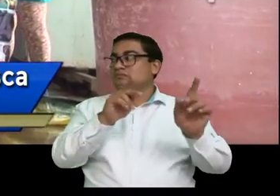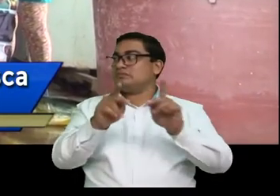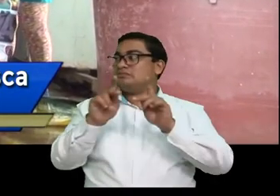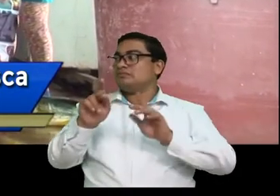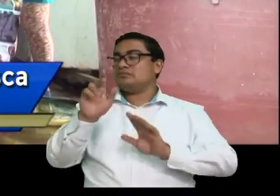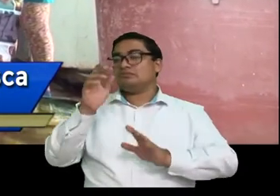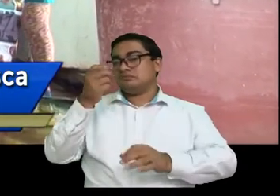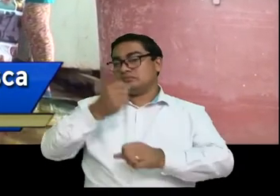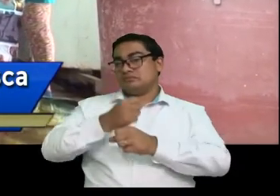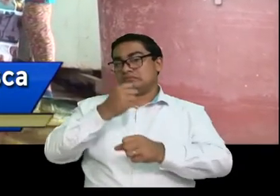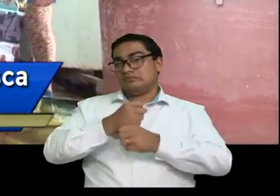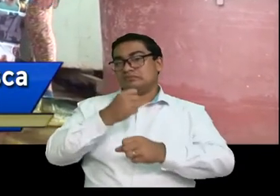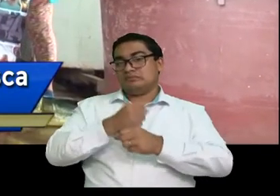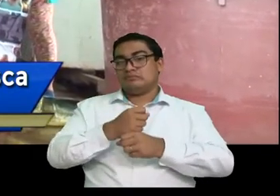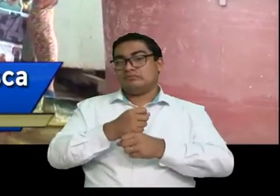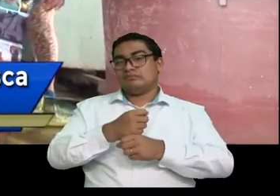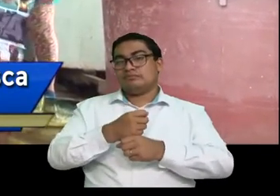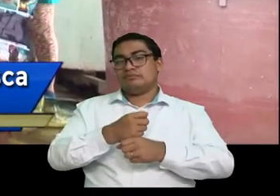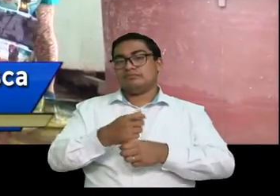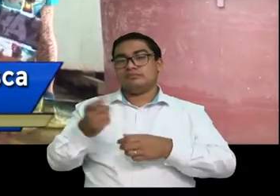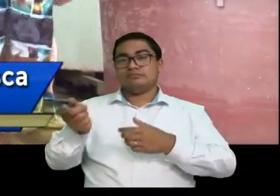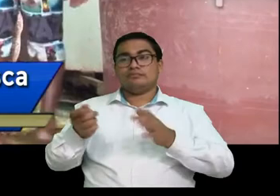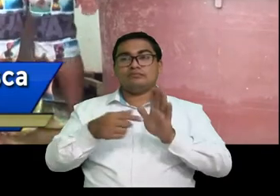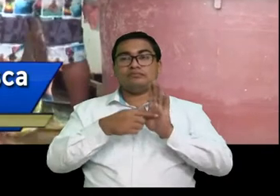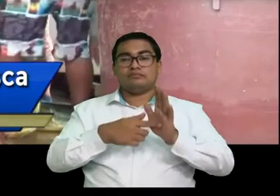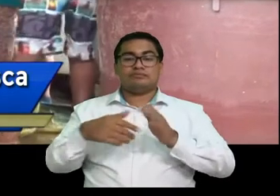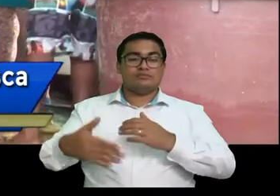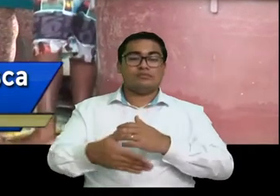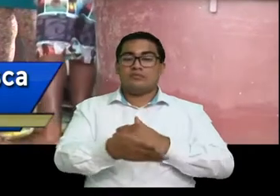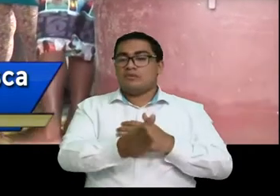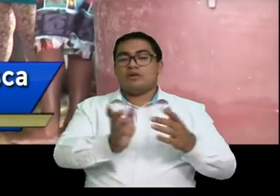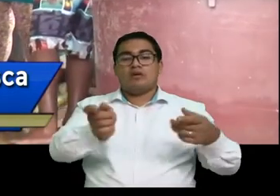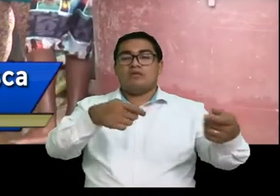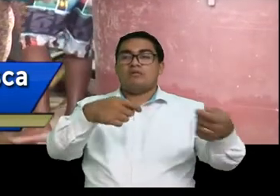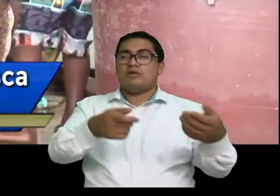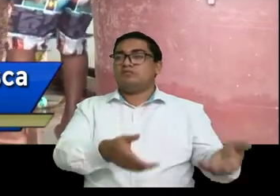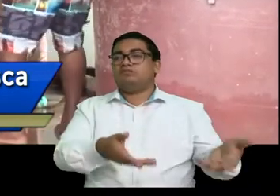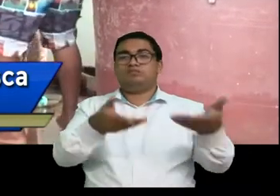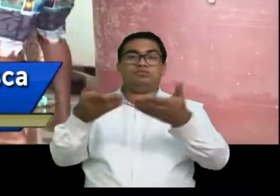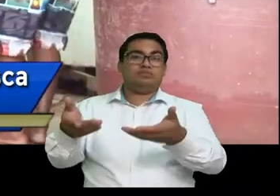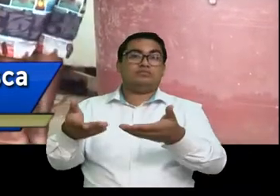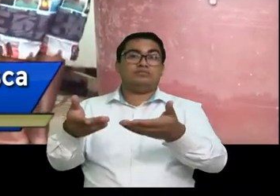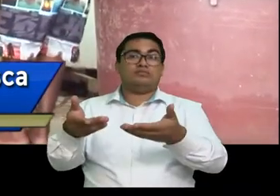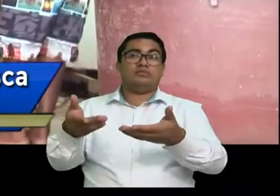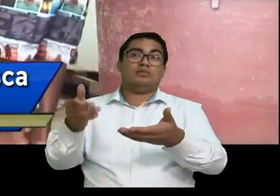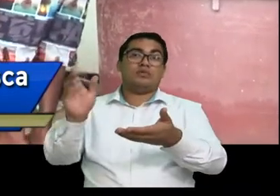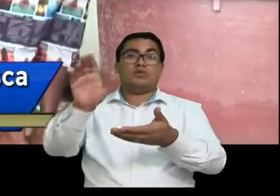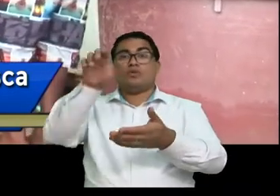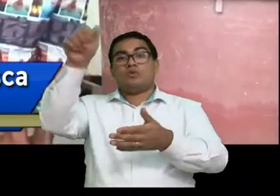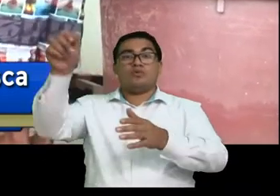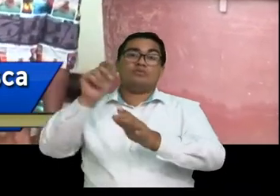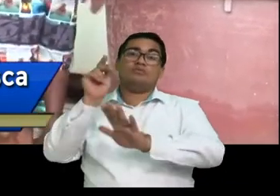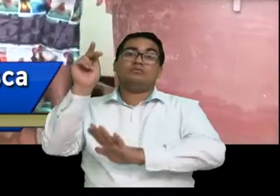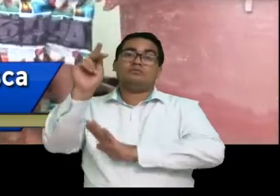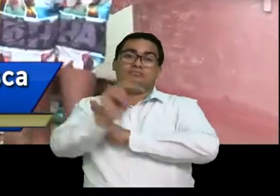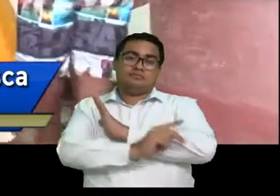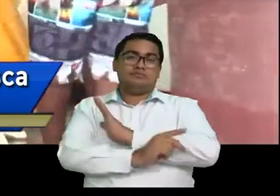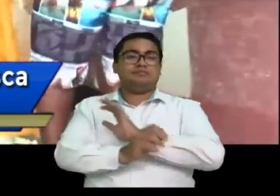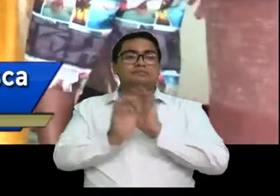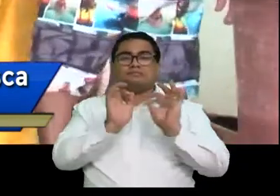ese pescador artesanal que vende su producción para la exportación, se sienta